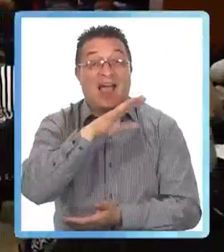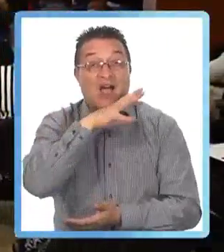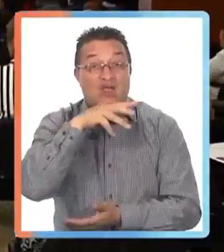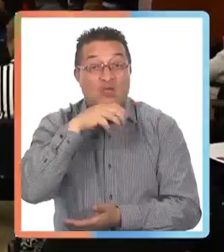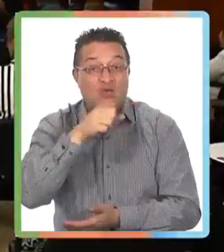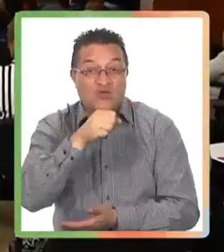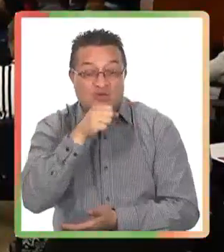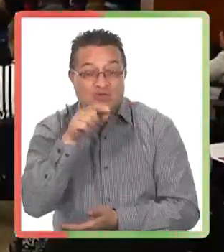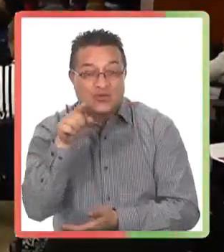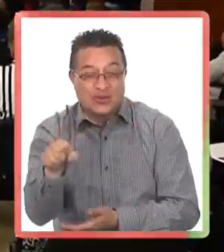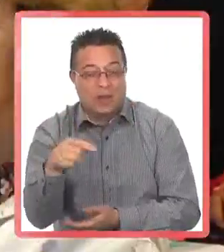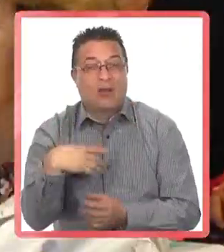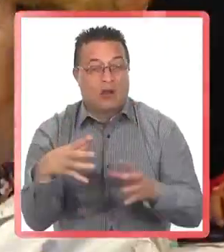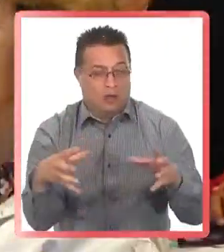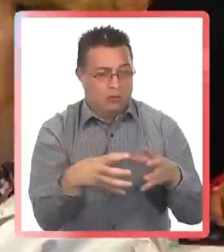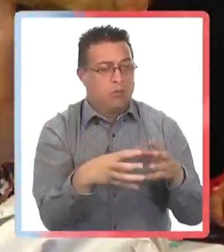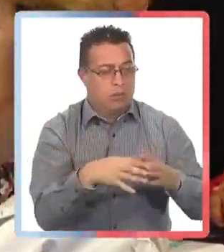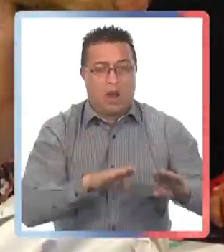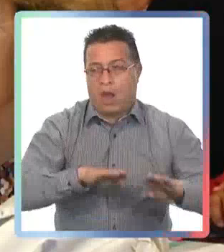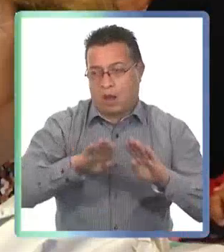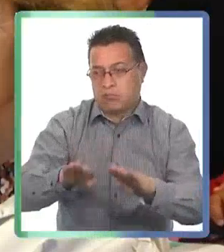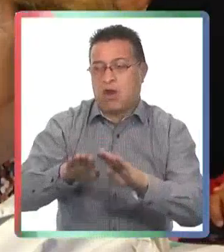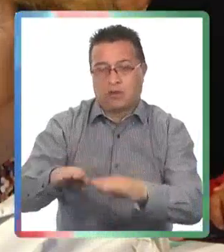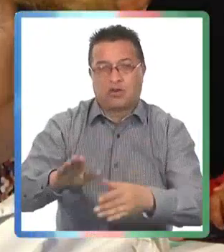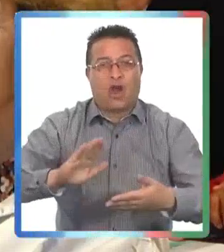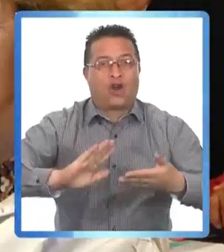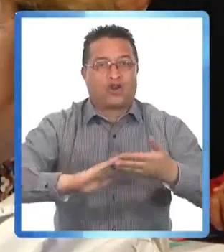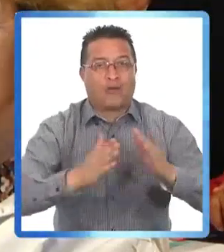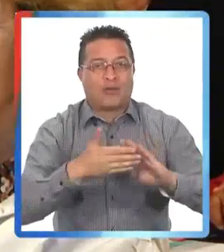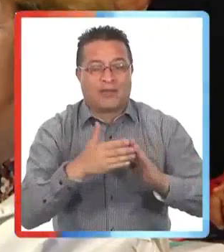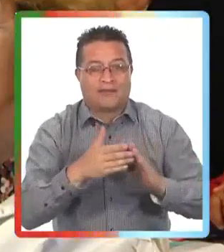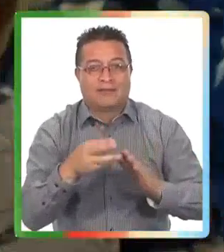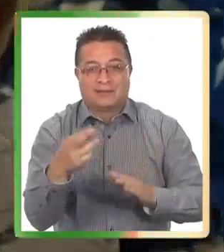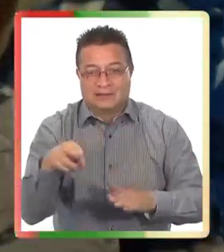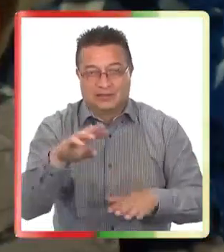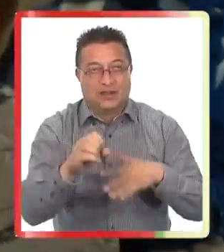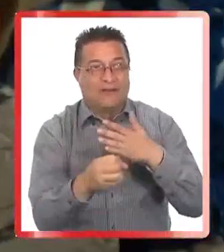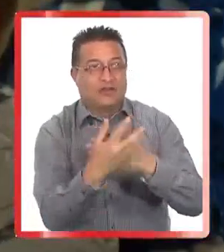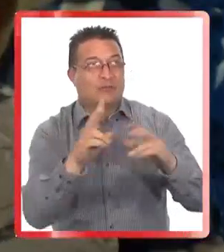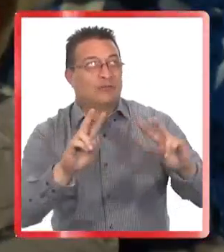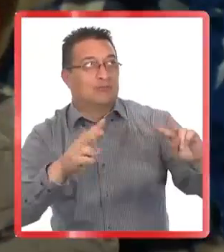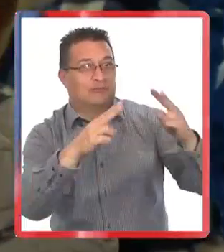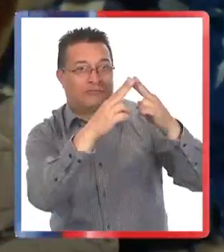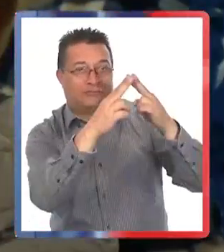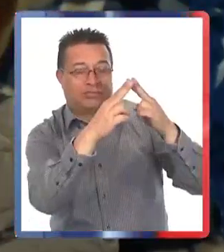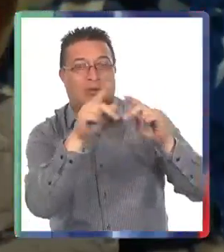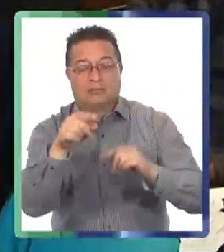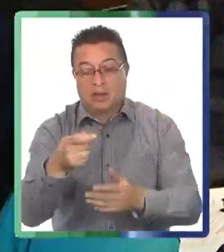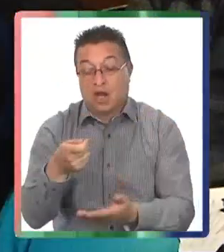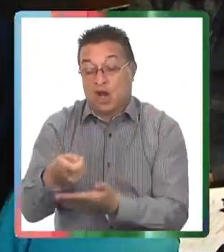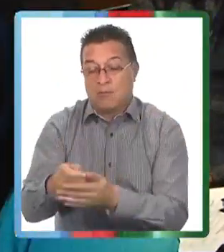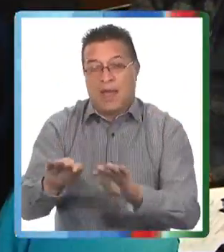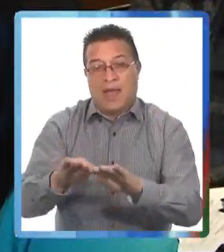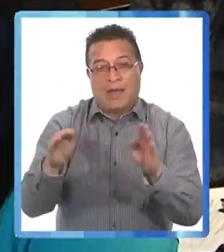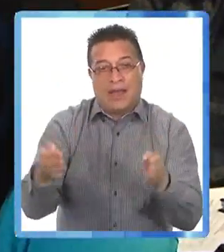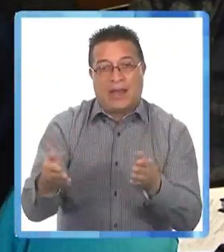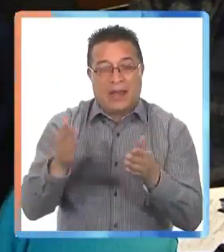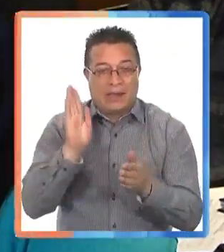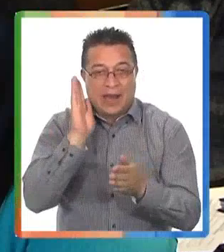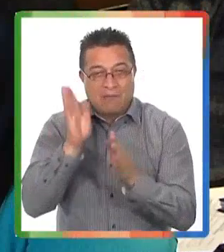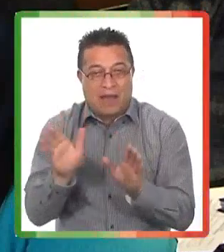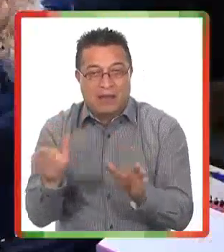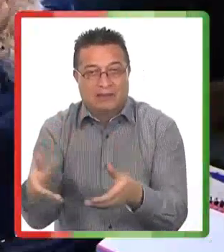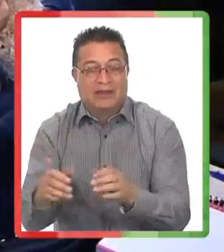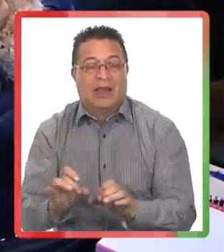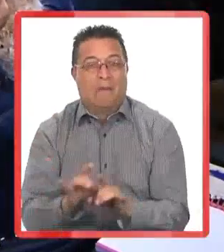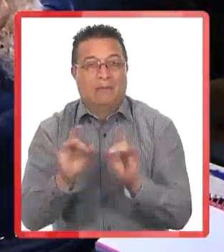que ha permitido que muchas organizaciones logren apoyar a su comunidad, con renovación de infraestructura, la adquisición de camas